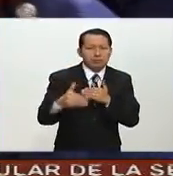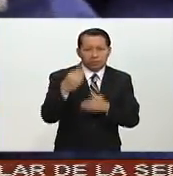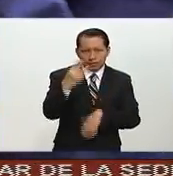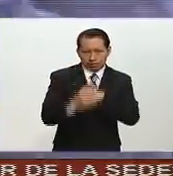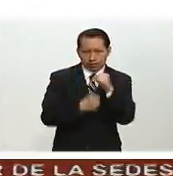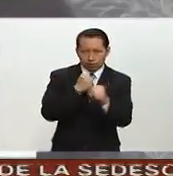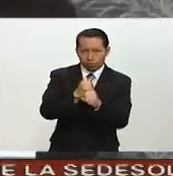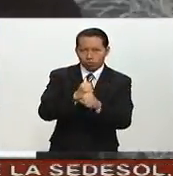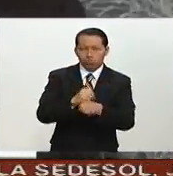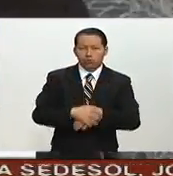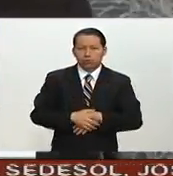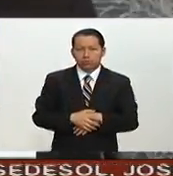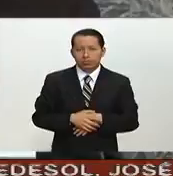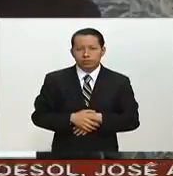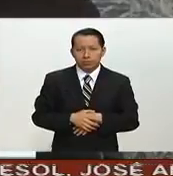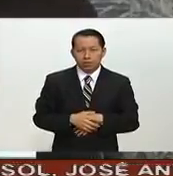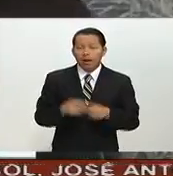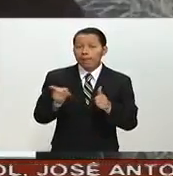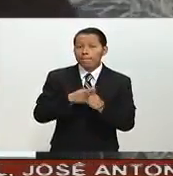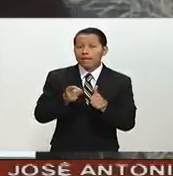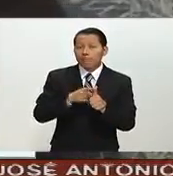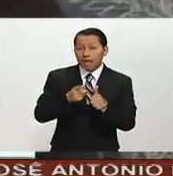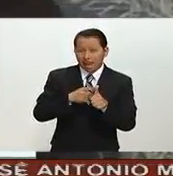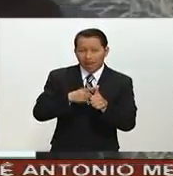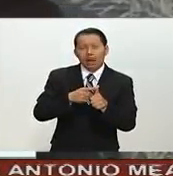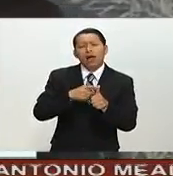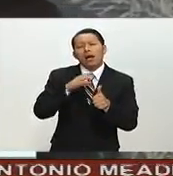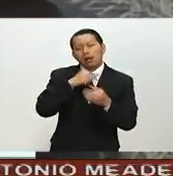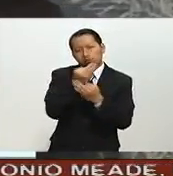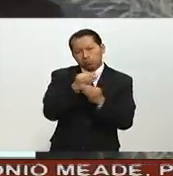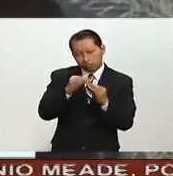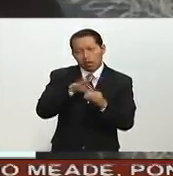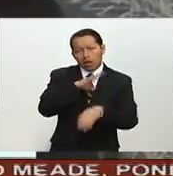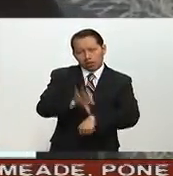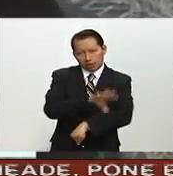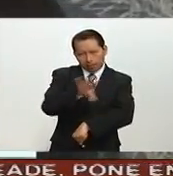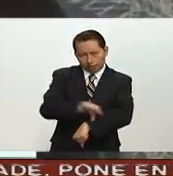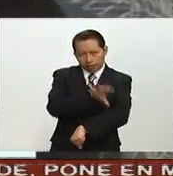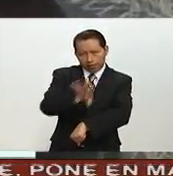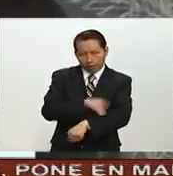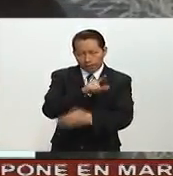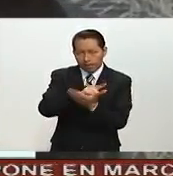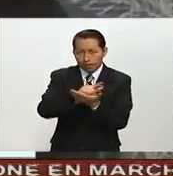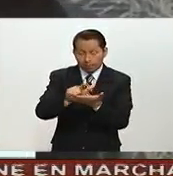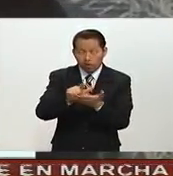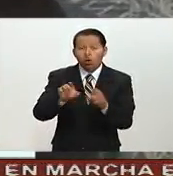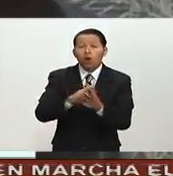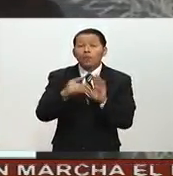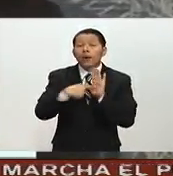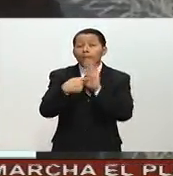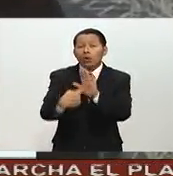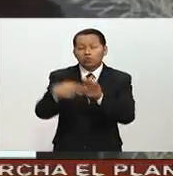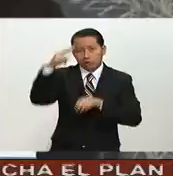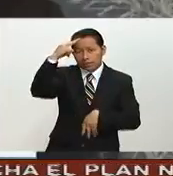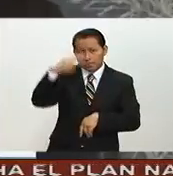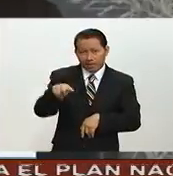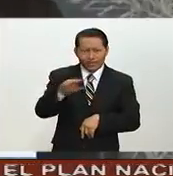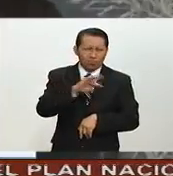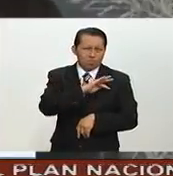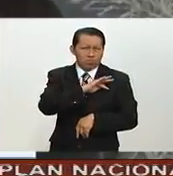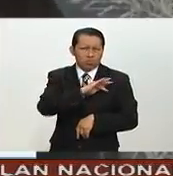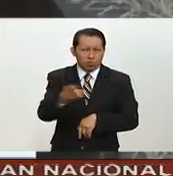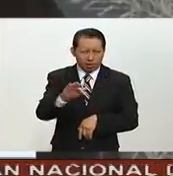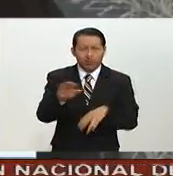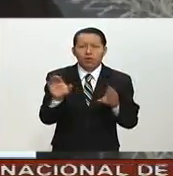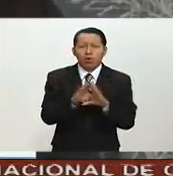3 años. Con la primera subasta eléctrica de energías limpias, pudimos demostrar que México tiene la